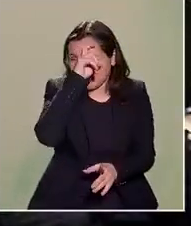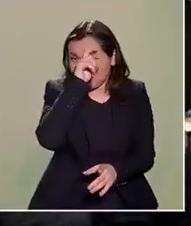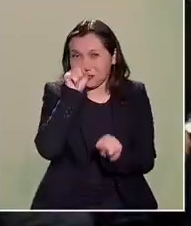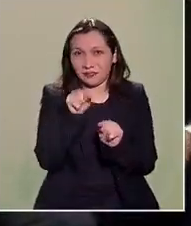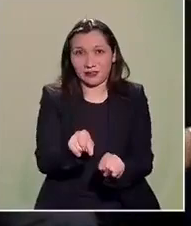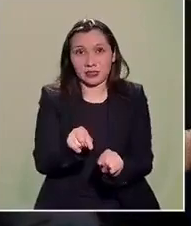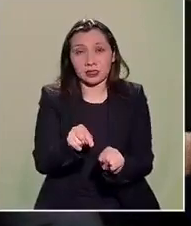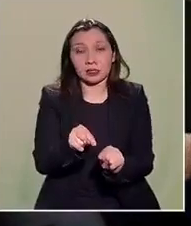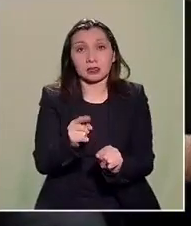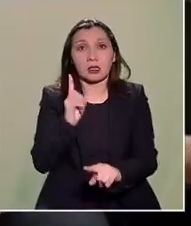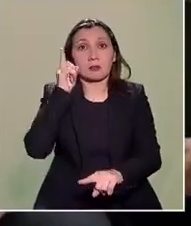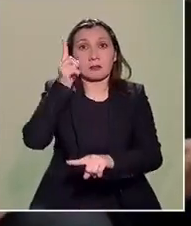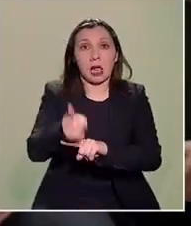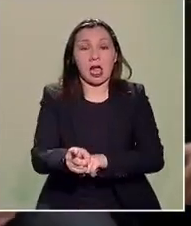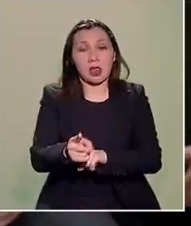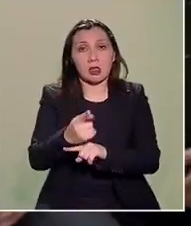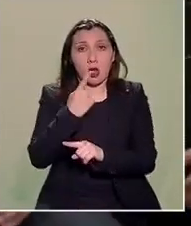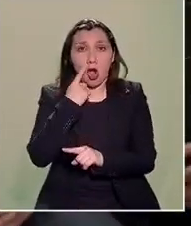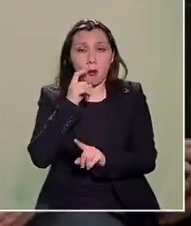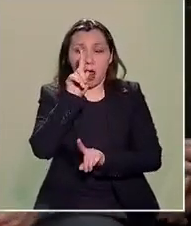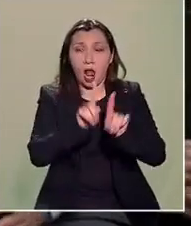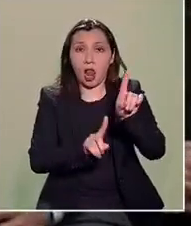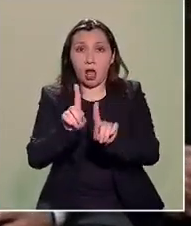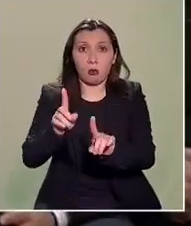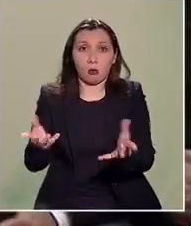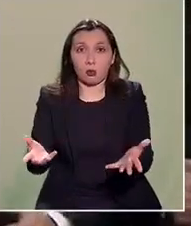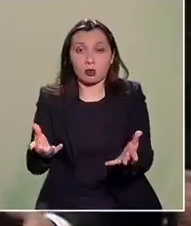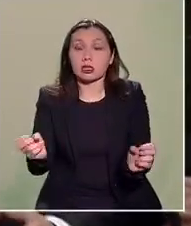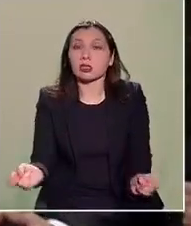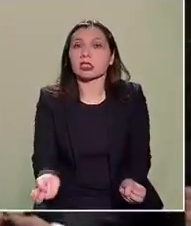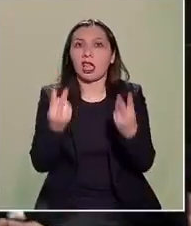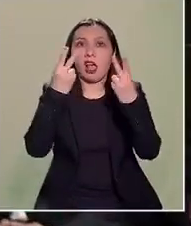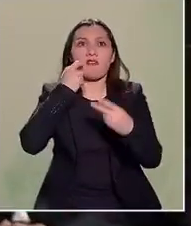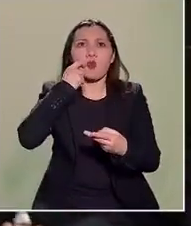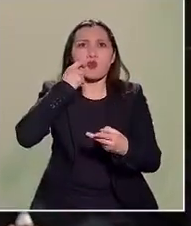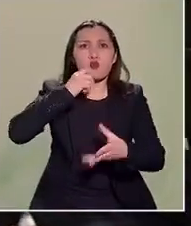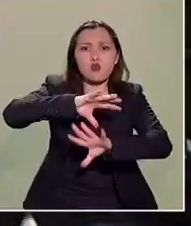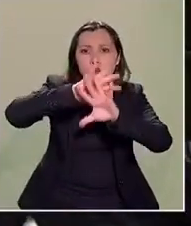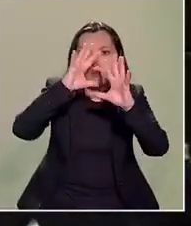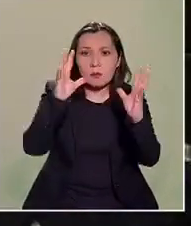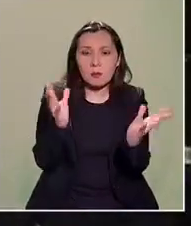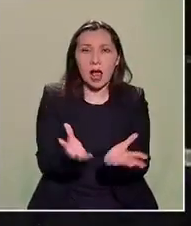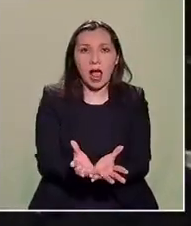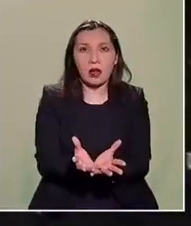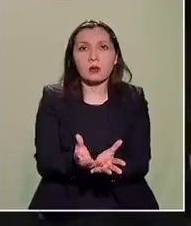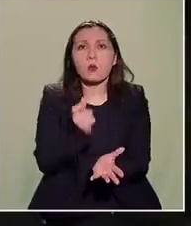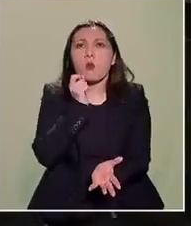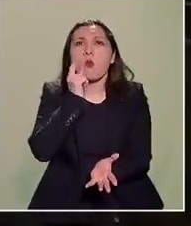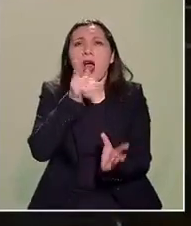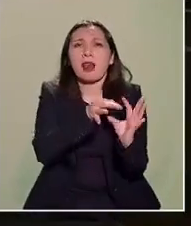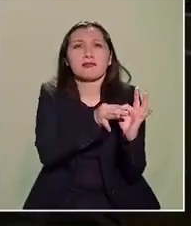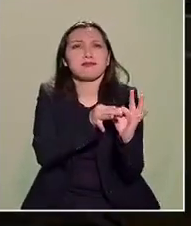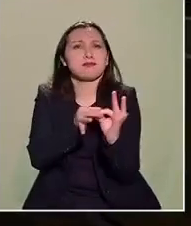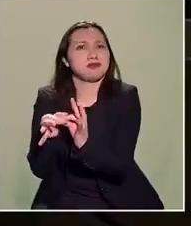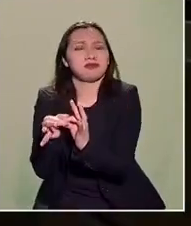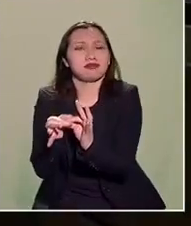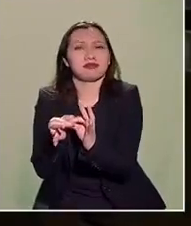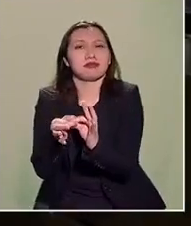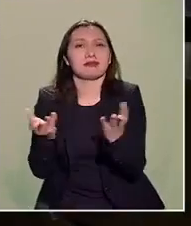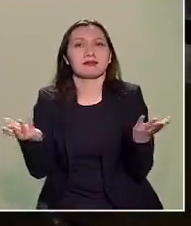haya encargado al hombre alguno salvar la humanidad cuál es el mensaje